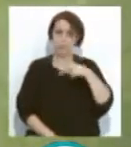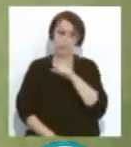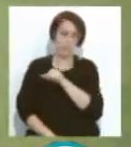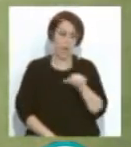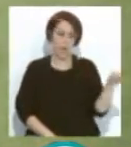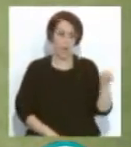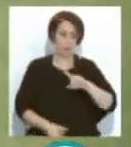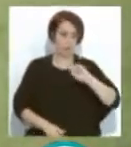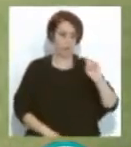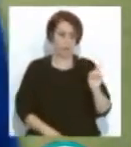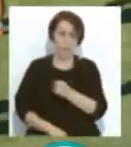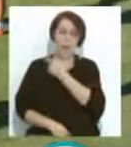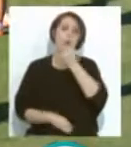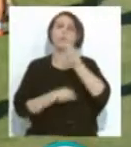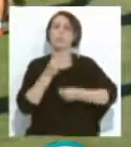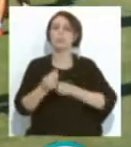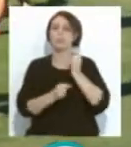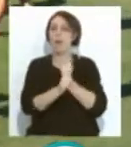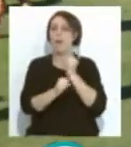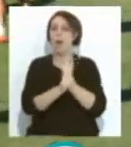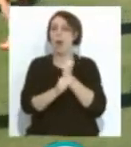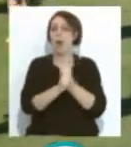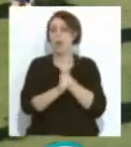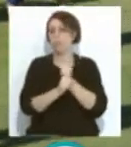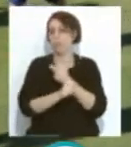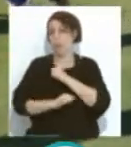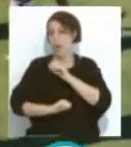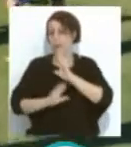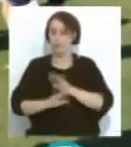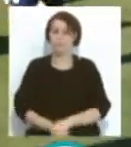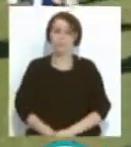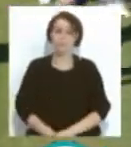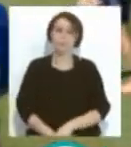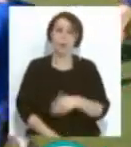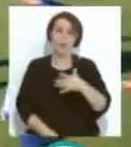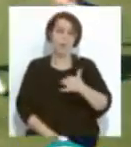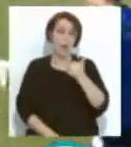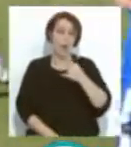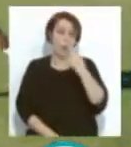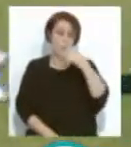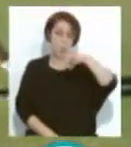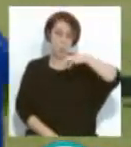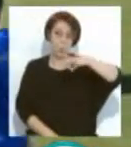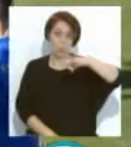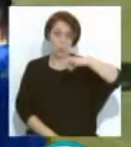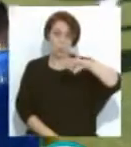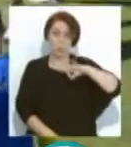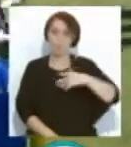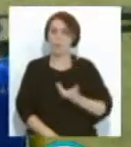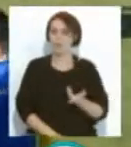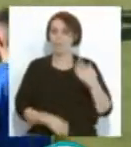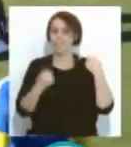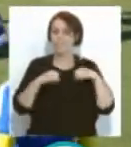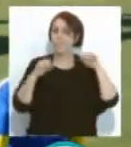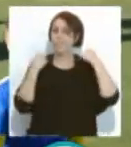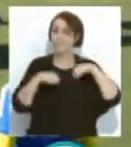semana. Han podido hacer todo el trabajo que se esperaba. El equipo tiene una sola baja, que es la de que no ha podido